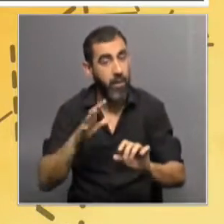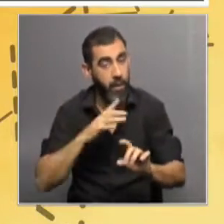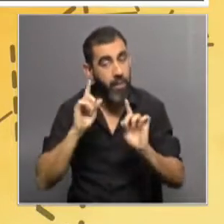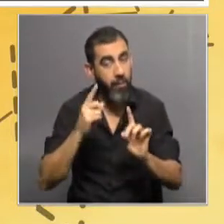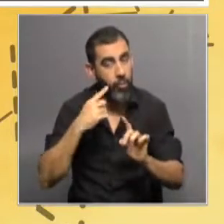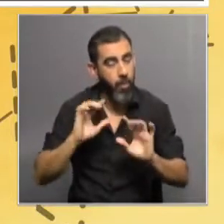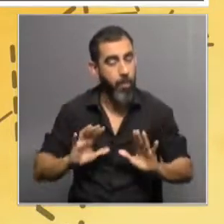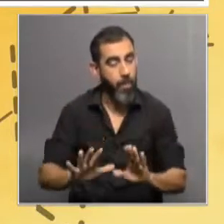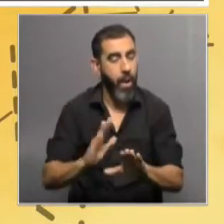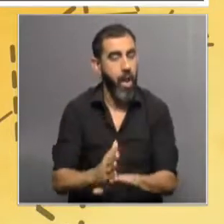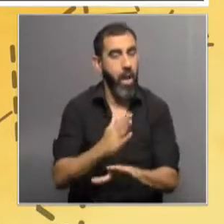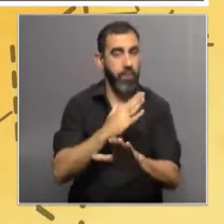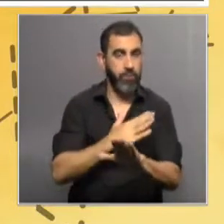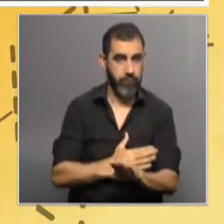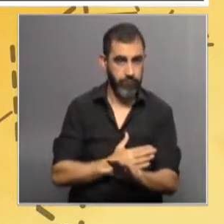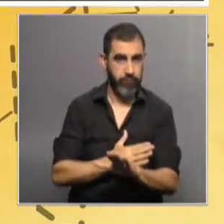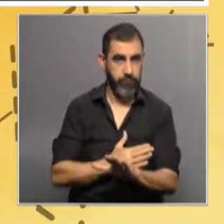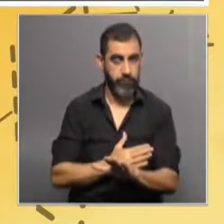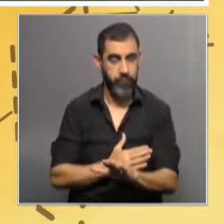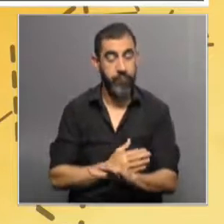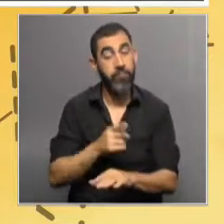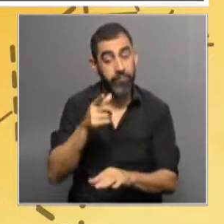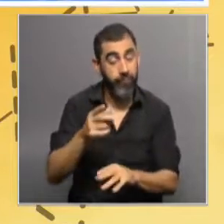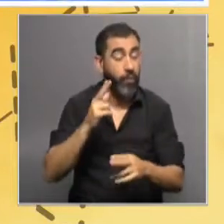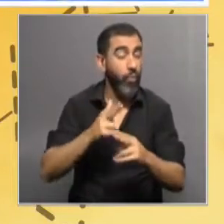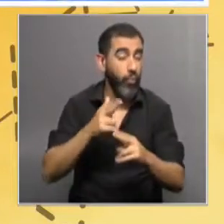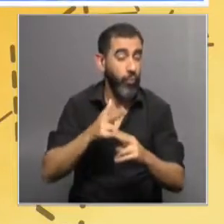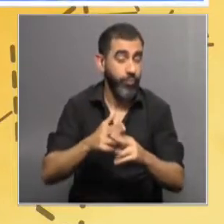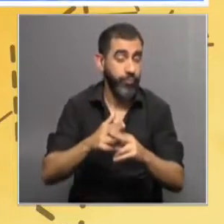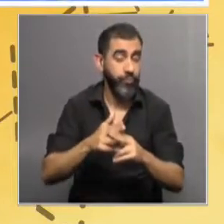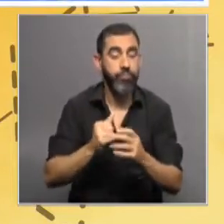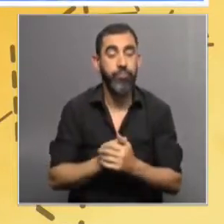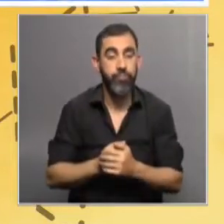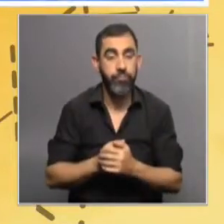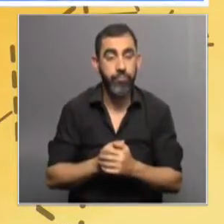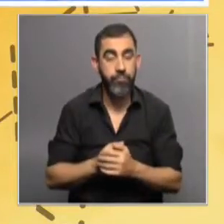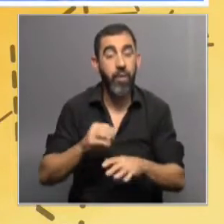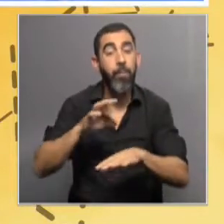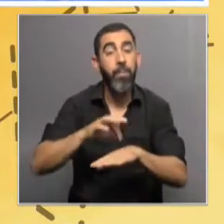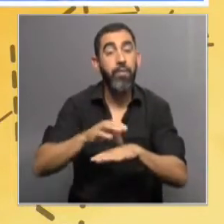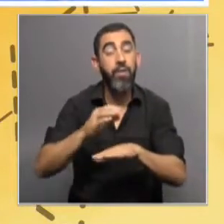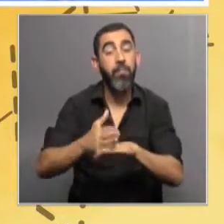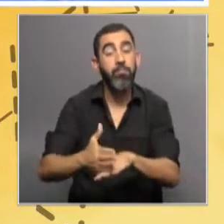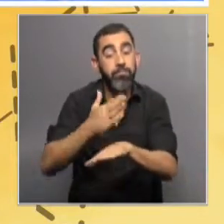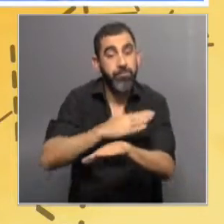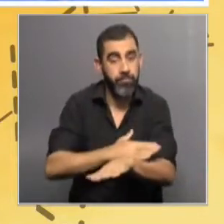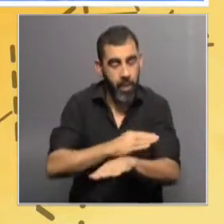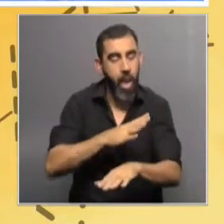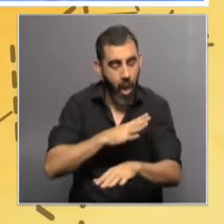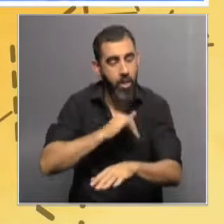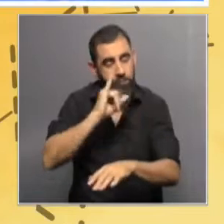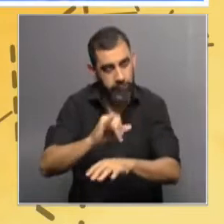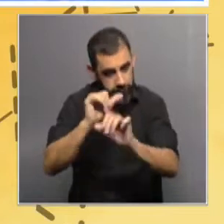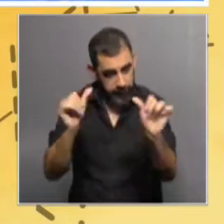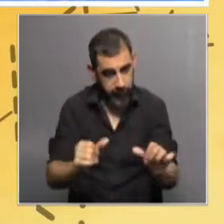que estar preparado para eso. Y eso es lo que denominamos, en ese caso que tú estás ilustrando, lo que llamamos medicina predictiva. Y eso existe y se hace.